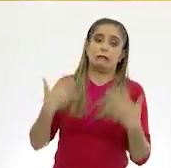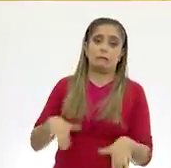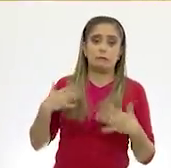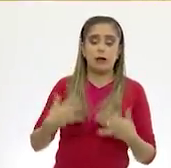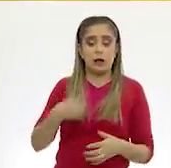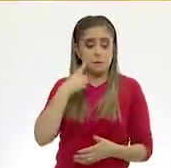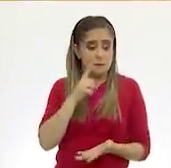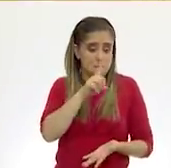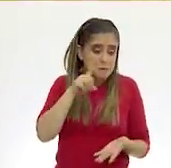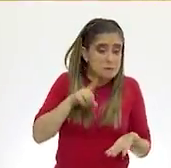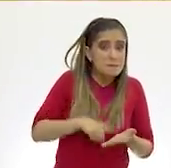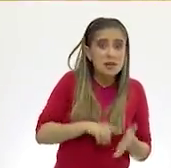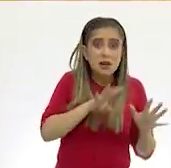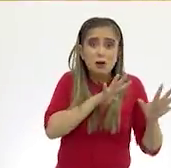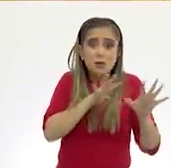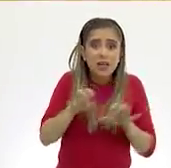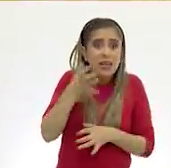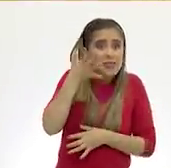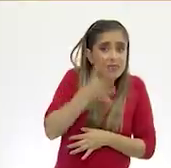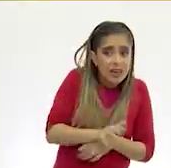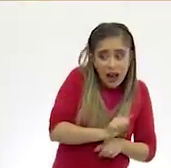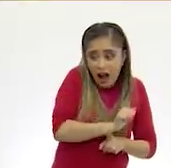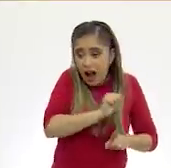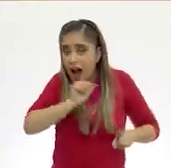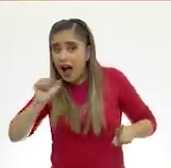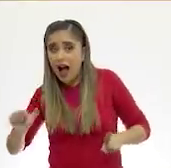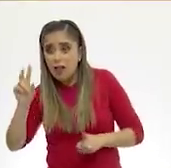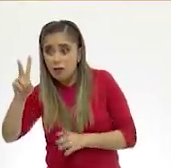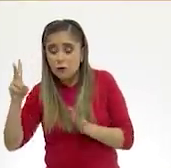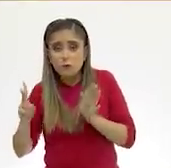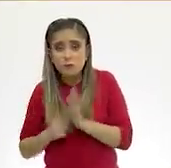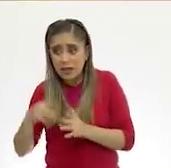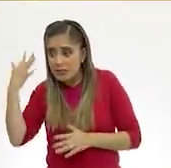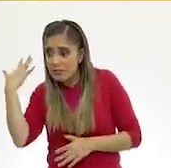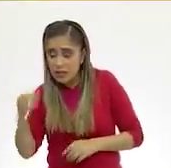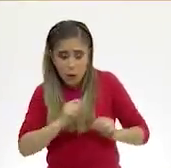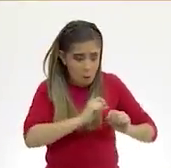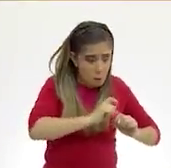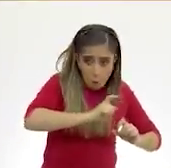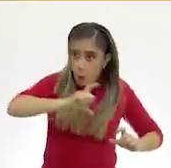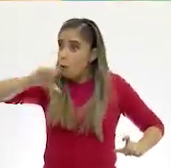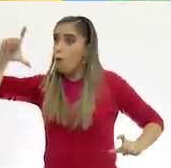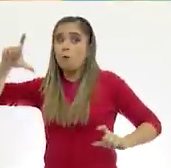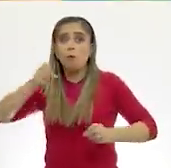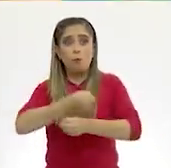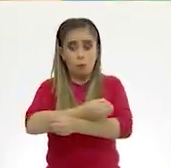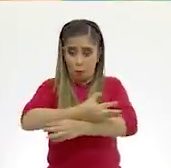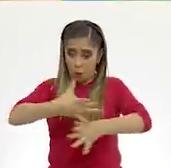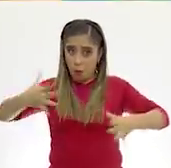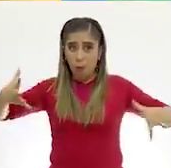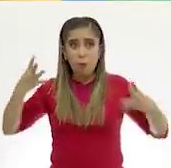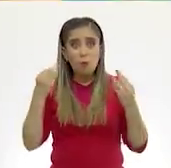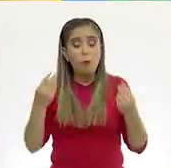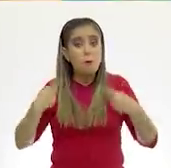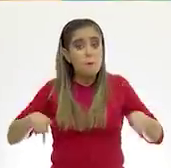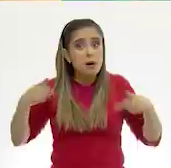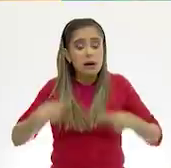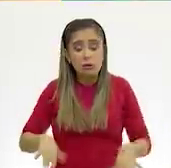entre el año 1910 y 2010 es enorme. Has observado muy